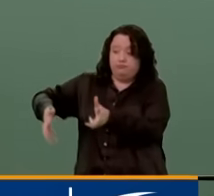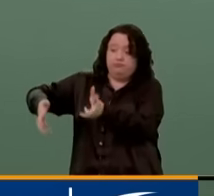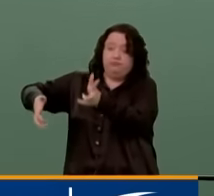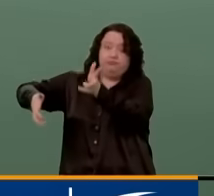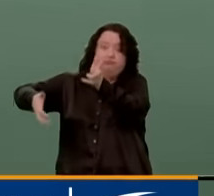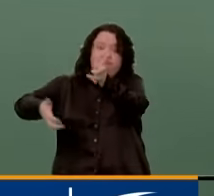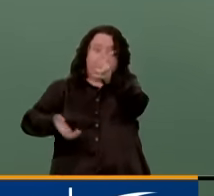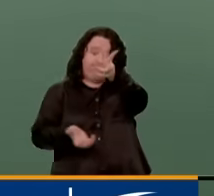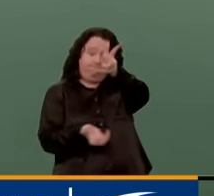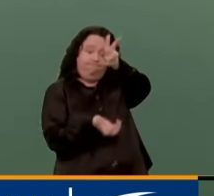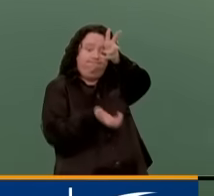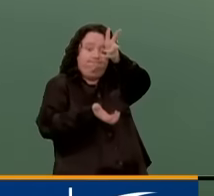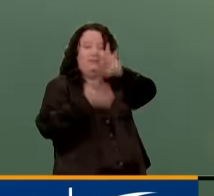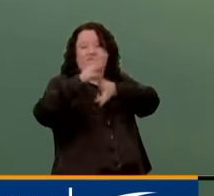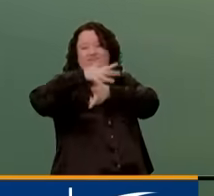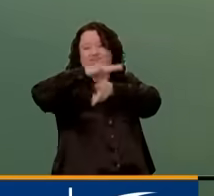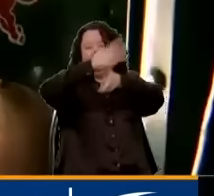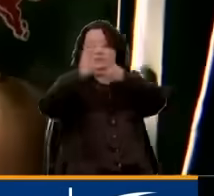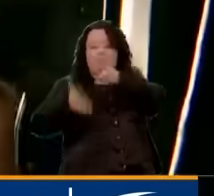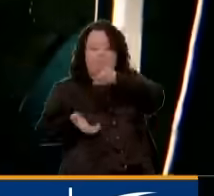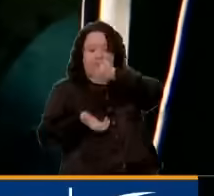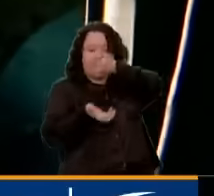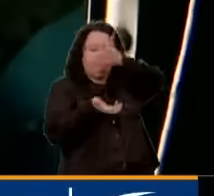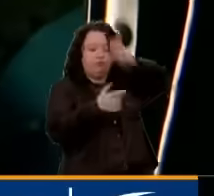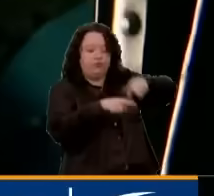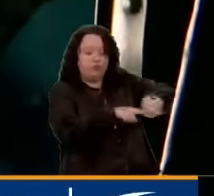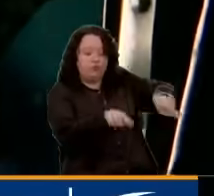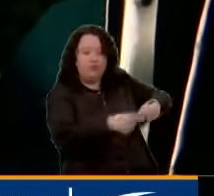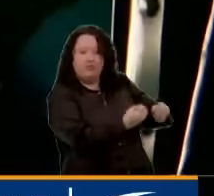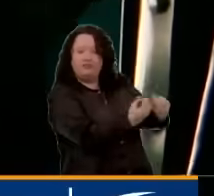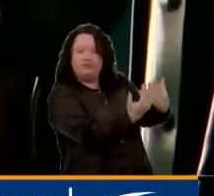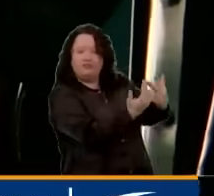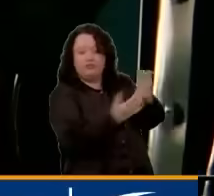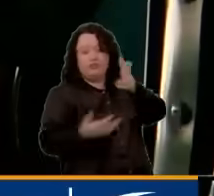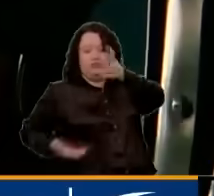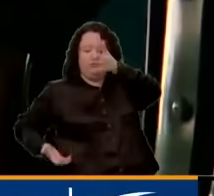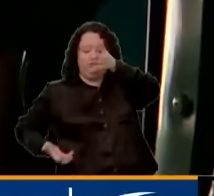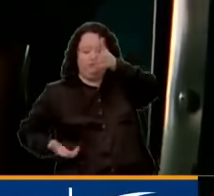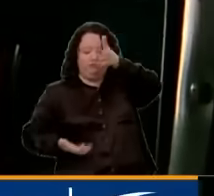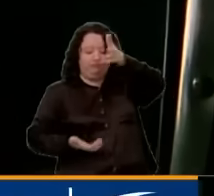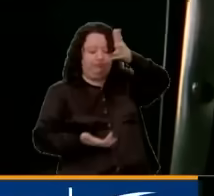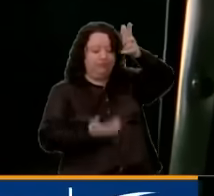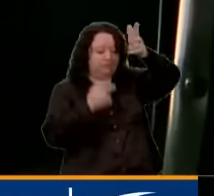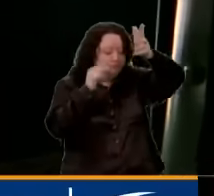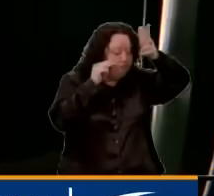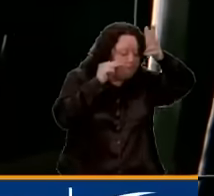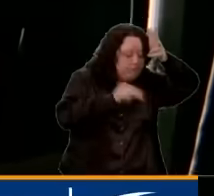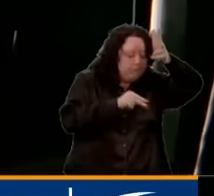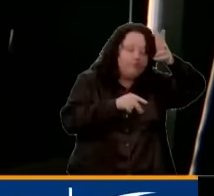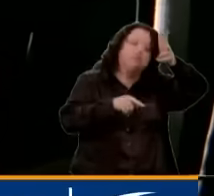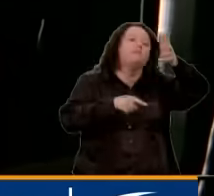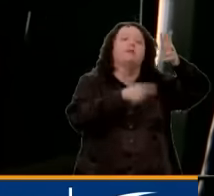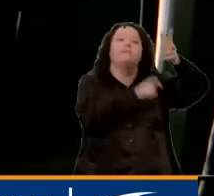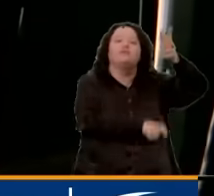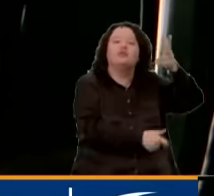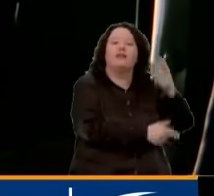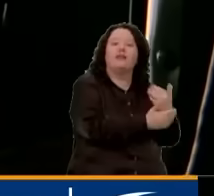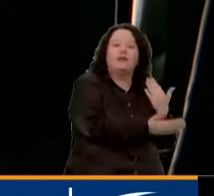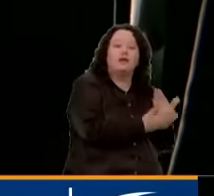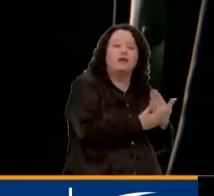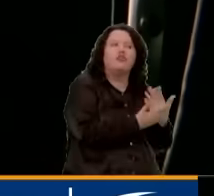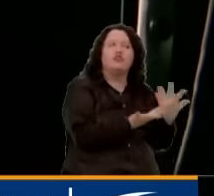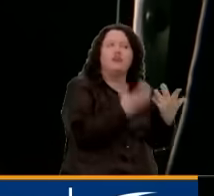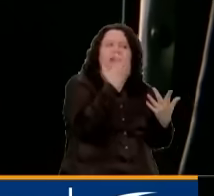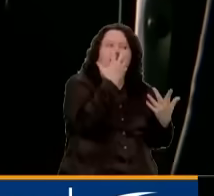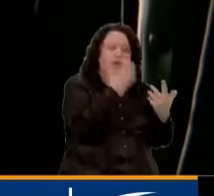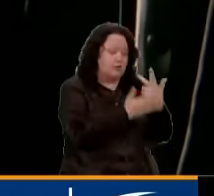ya procedemos directamente al punto, tomamos en tierra, tenemos personal que nos indica los puntos